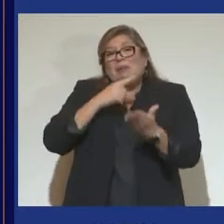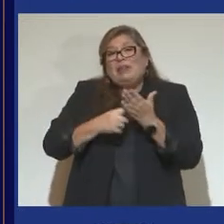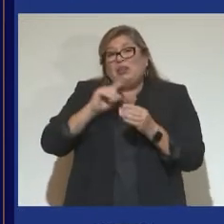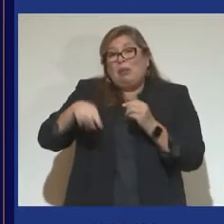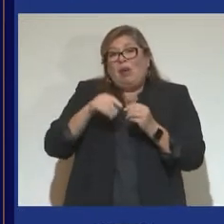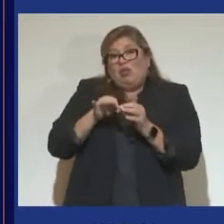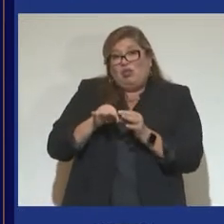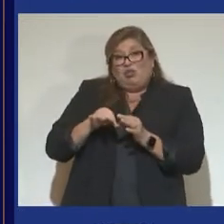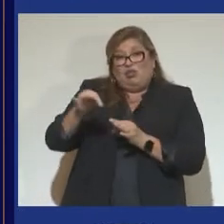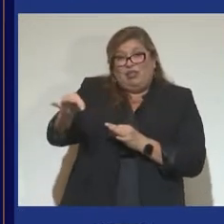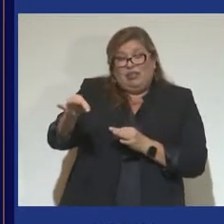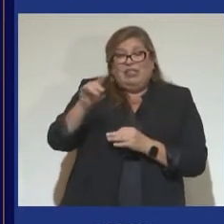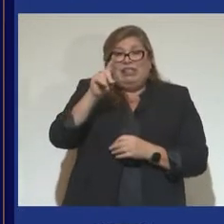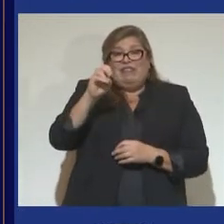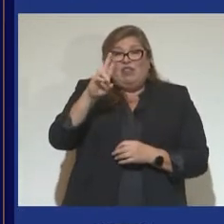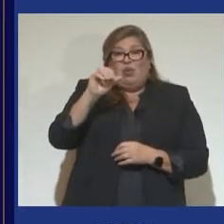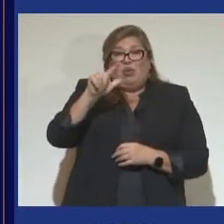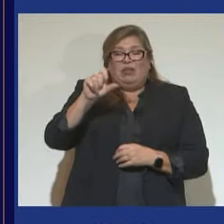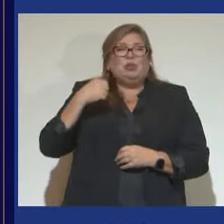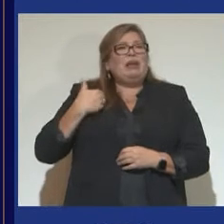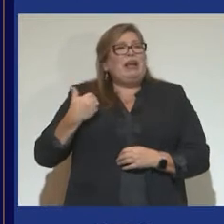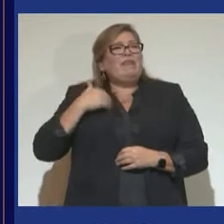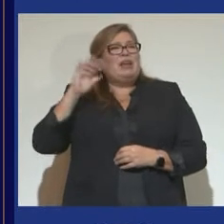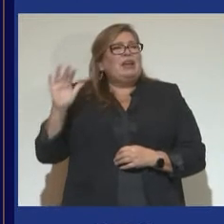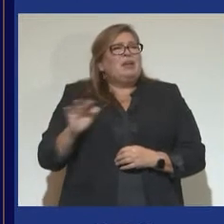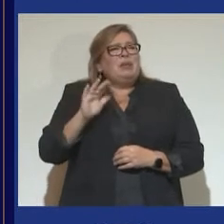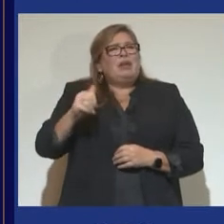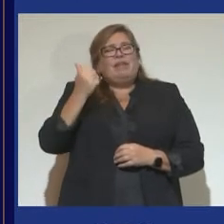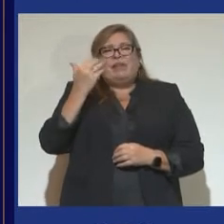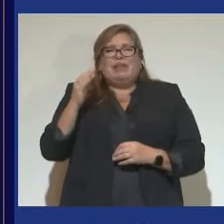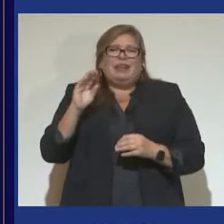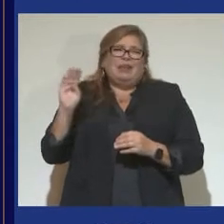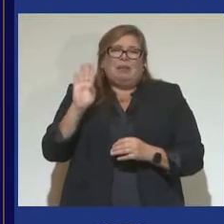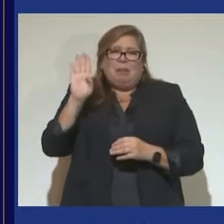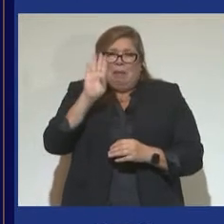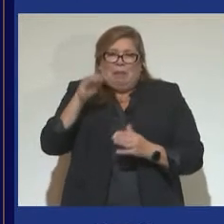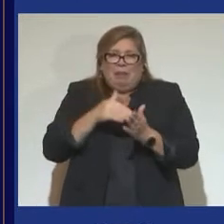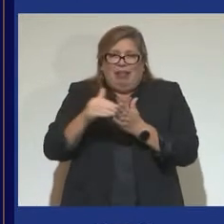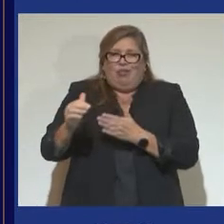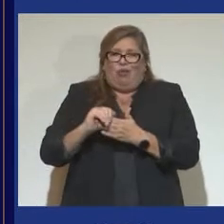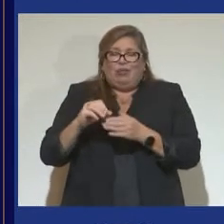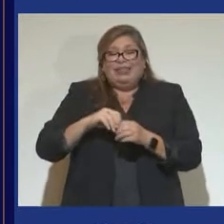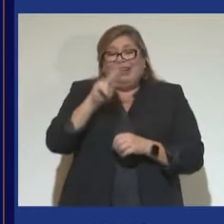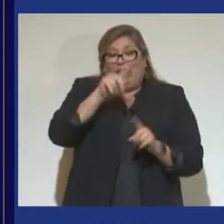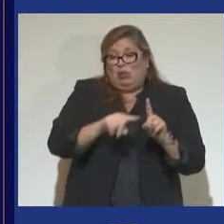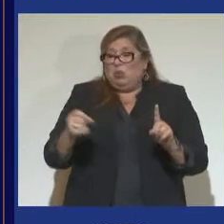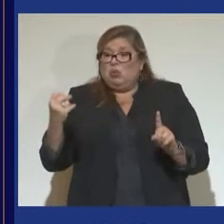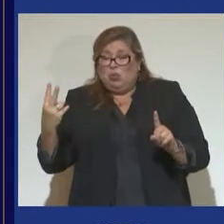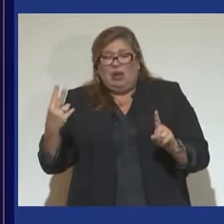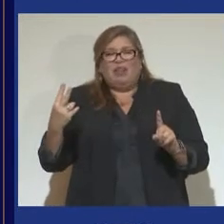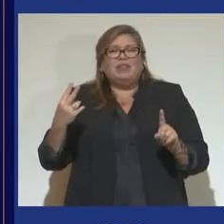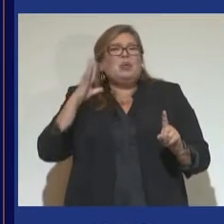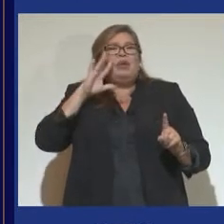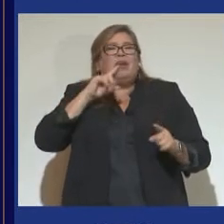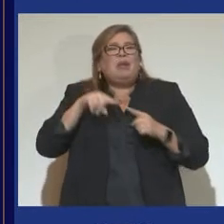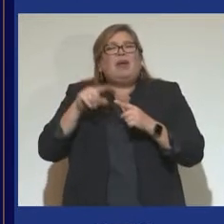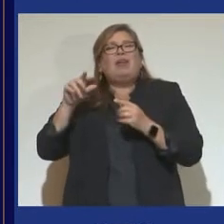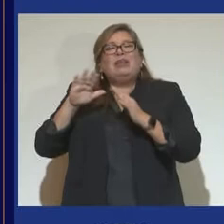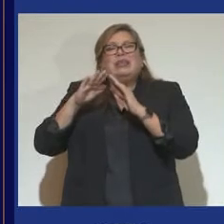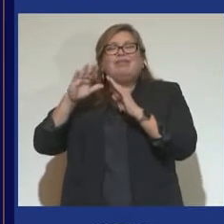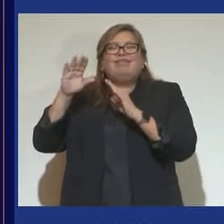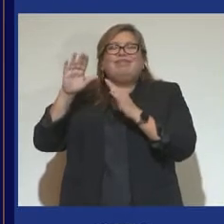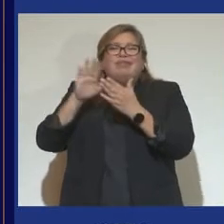diferencia que hay en pagos diferidos en el sistema de kindergarten hasta el doceavo grado